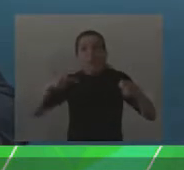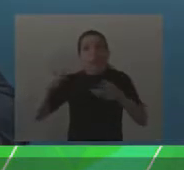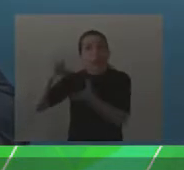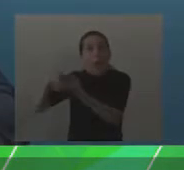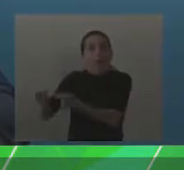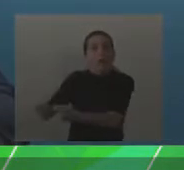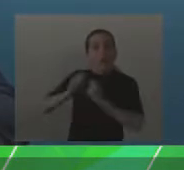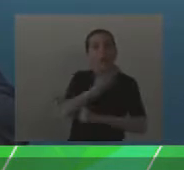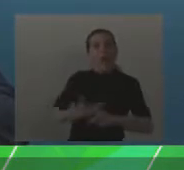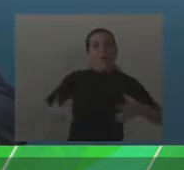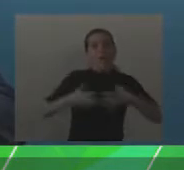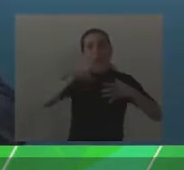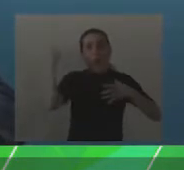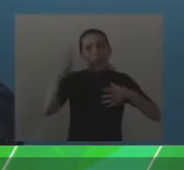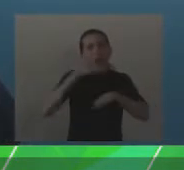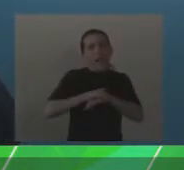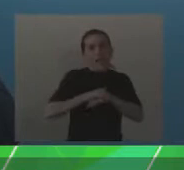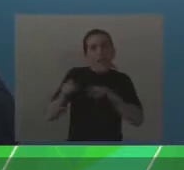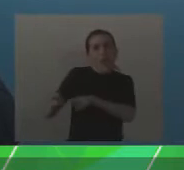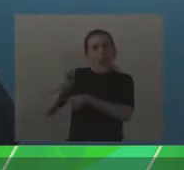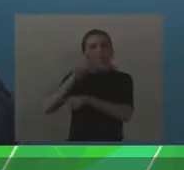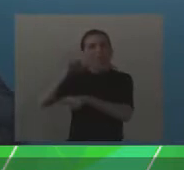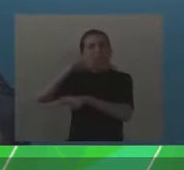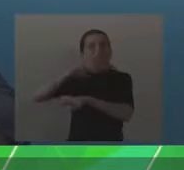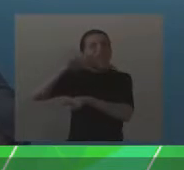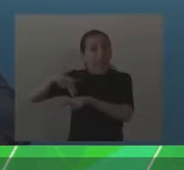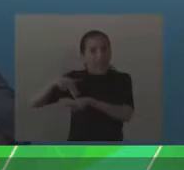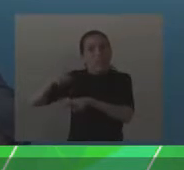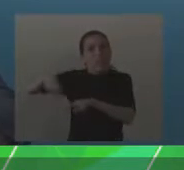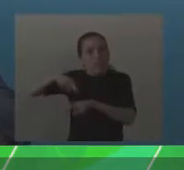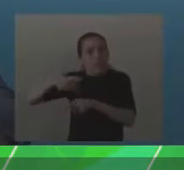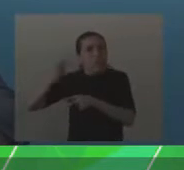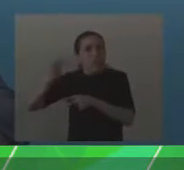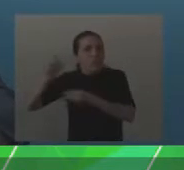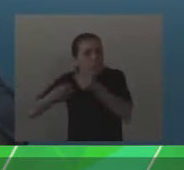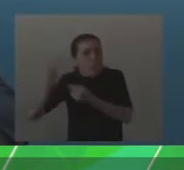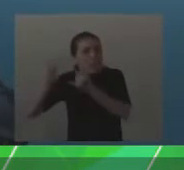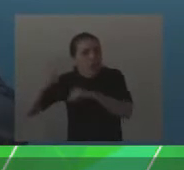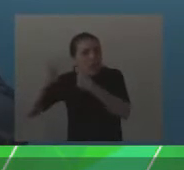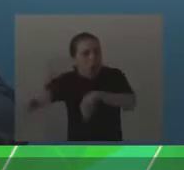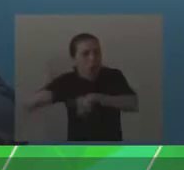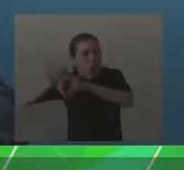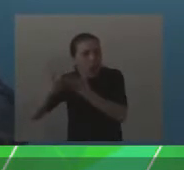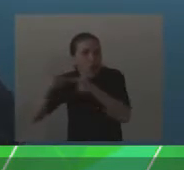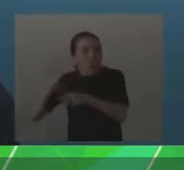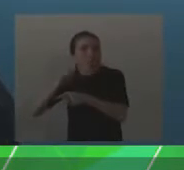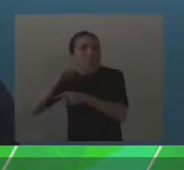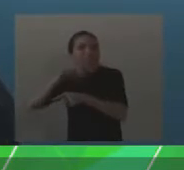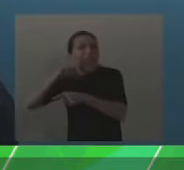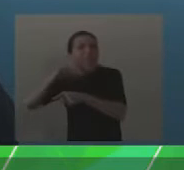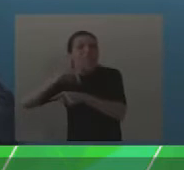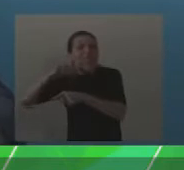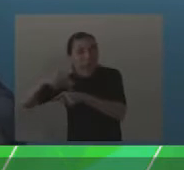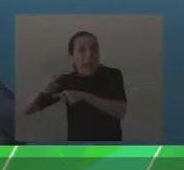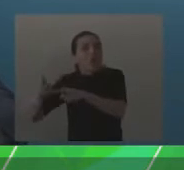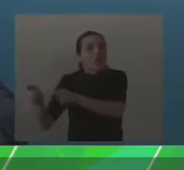interferir directamente con la economía de la provincia. También estamos hablando de cambios sociales que se pueden llegar a dar con respecto a la